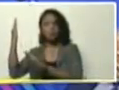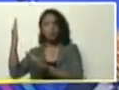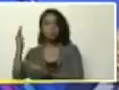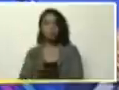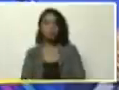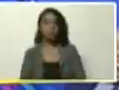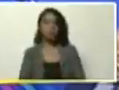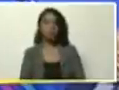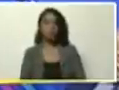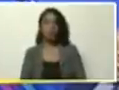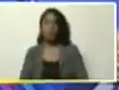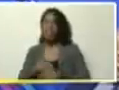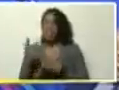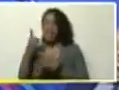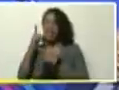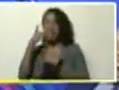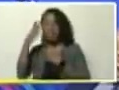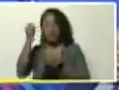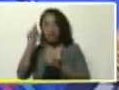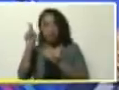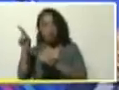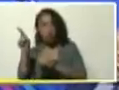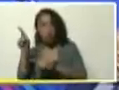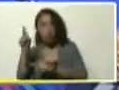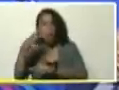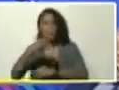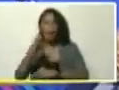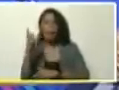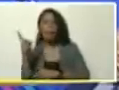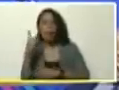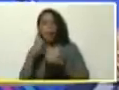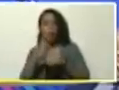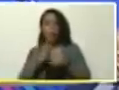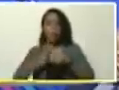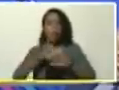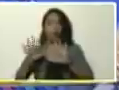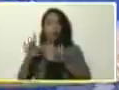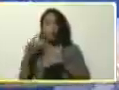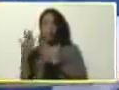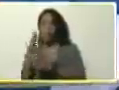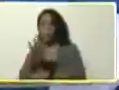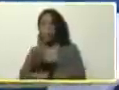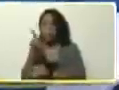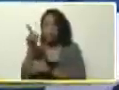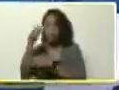¿Qué entiendes tú, Pepe, del 1x10? De esto que estoy diciendo, ¿qué te parece?